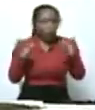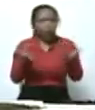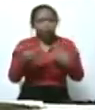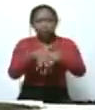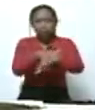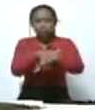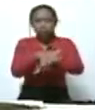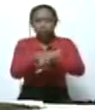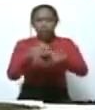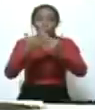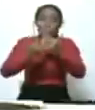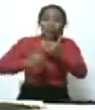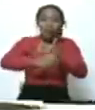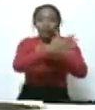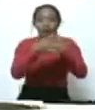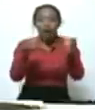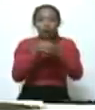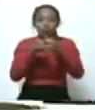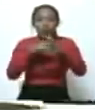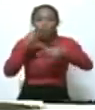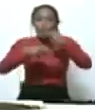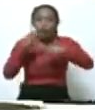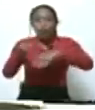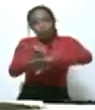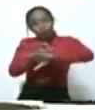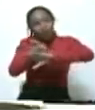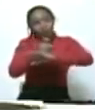inclusive más allá del partido y del gobierno.